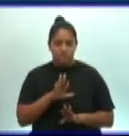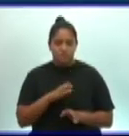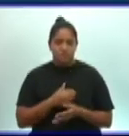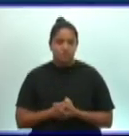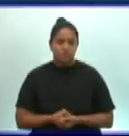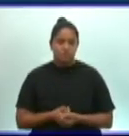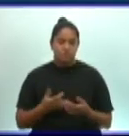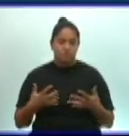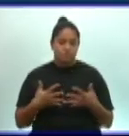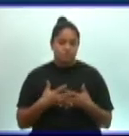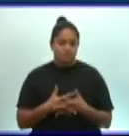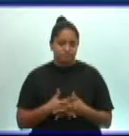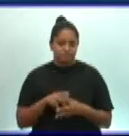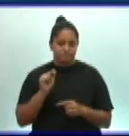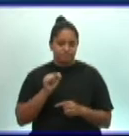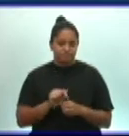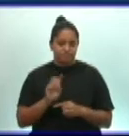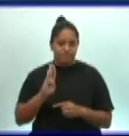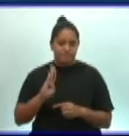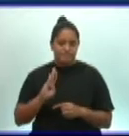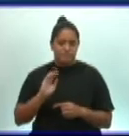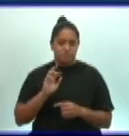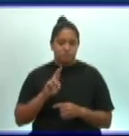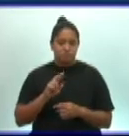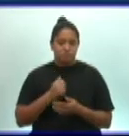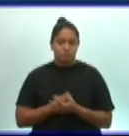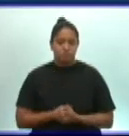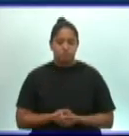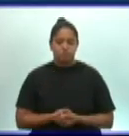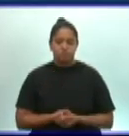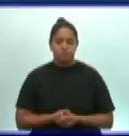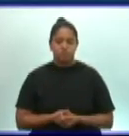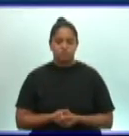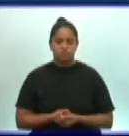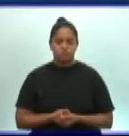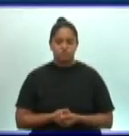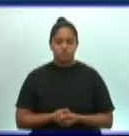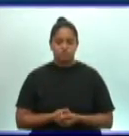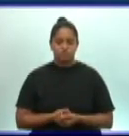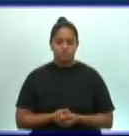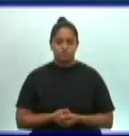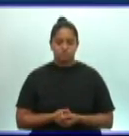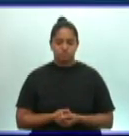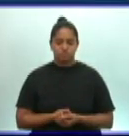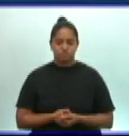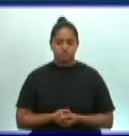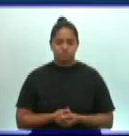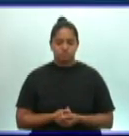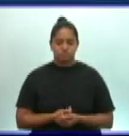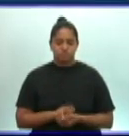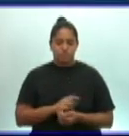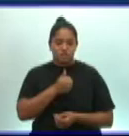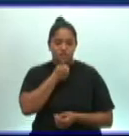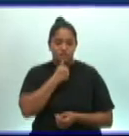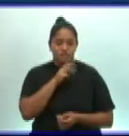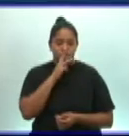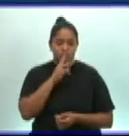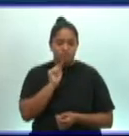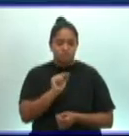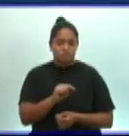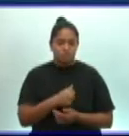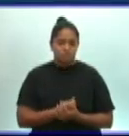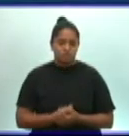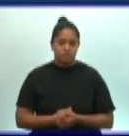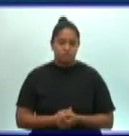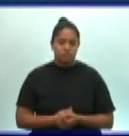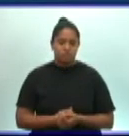la relación del vector de inducción magnética con las magnitudes de las que dependen su expresión. O sea, que era relativamente también fácil responder este